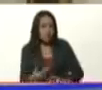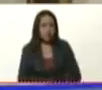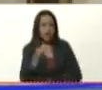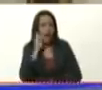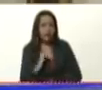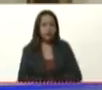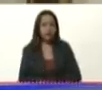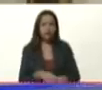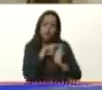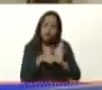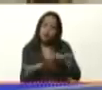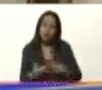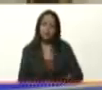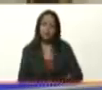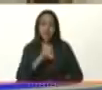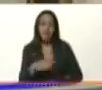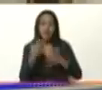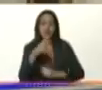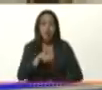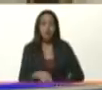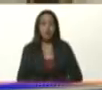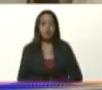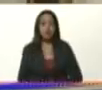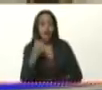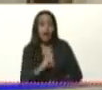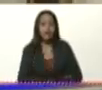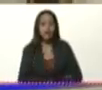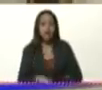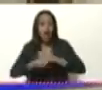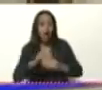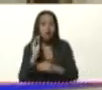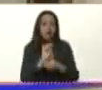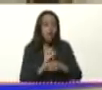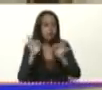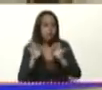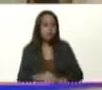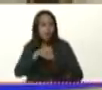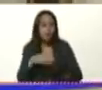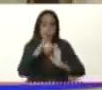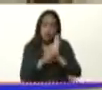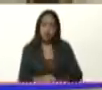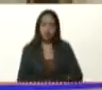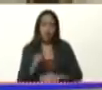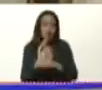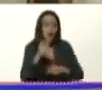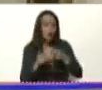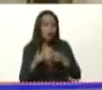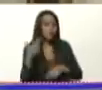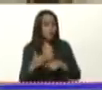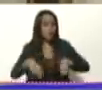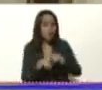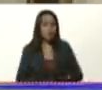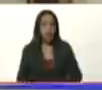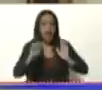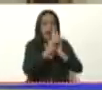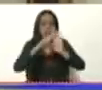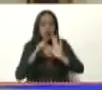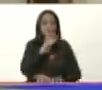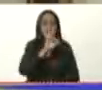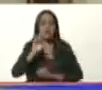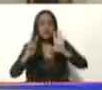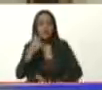respecto resultan insuficientes las facultades de las cuales se disponen para hacer frente a tales hechos. En tal caso,